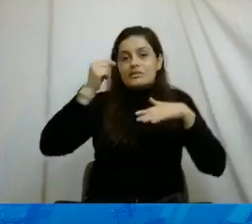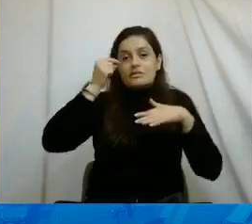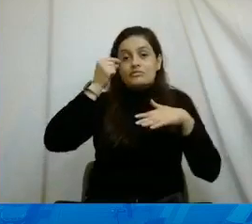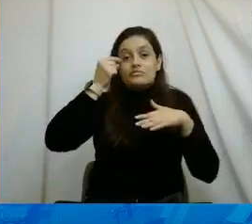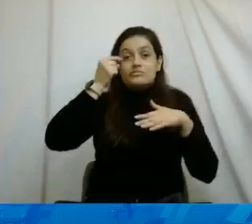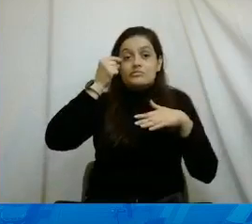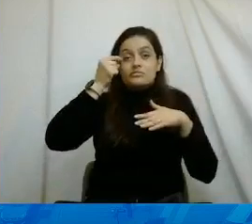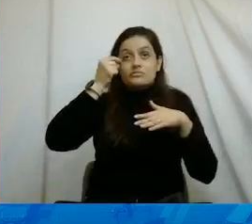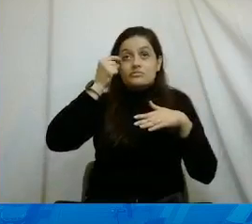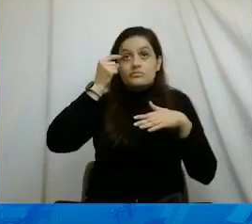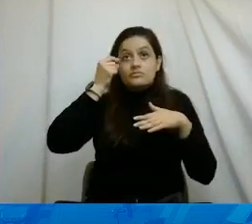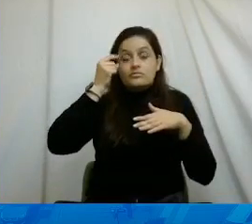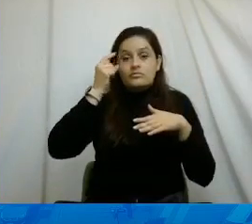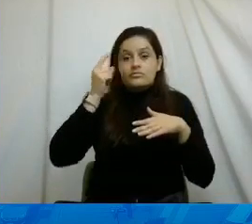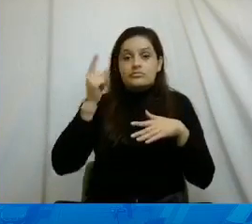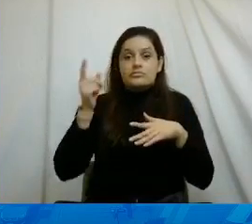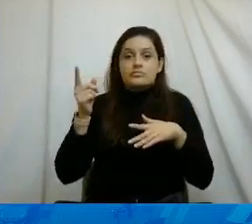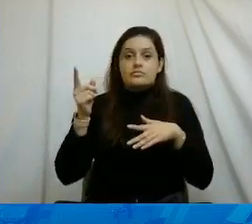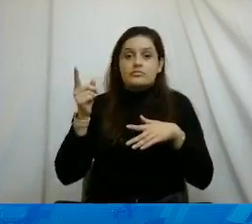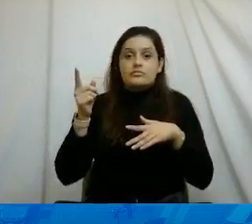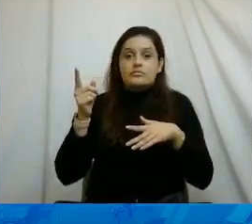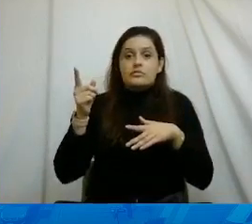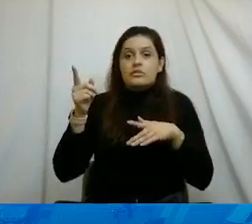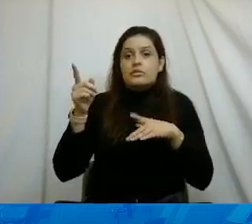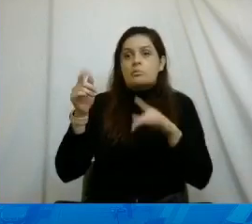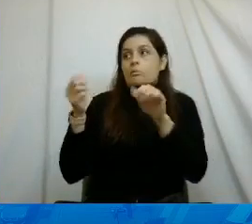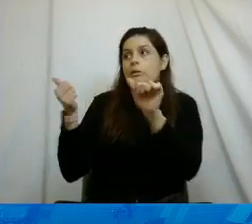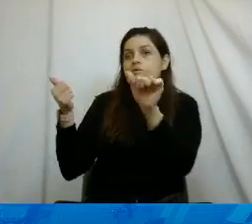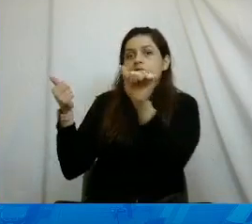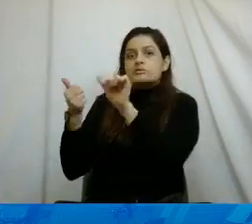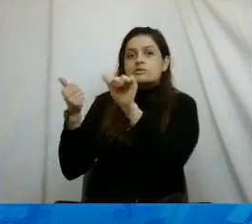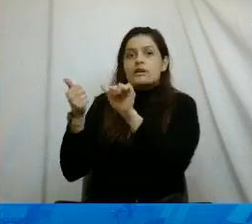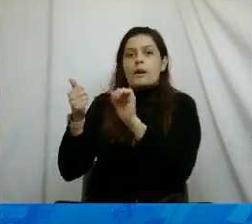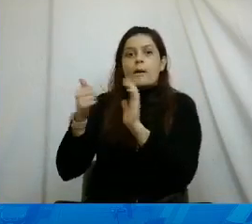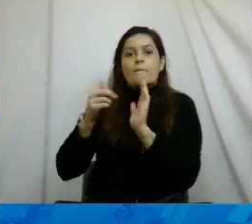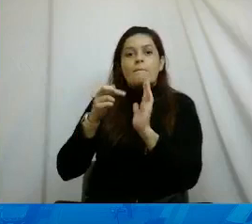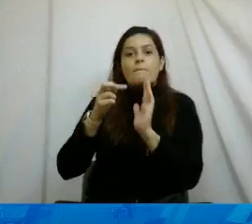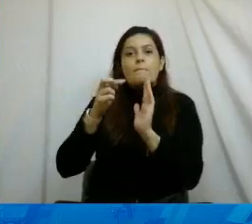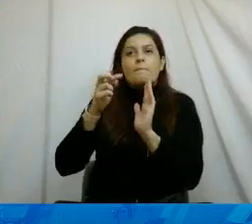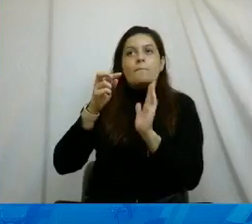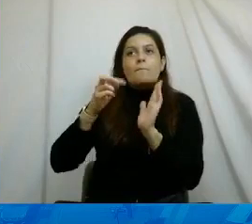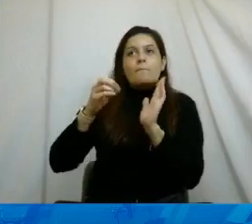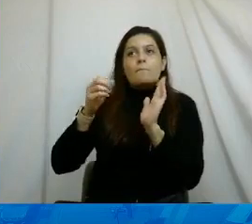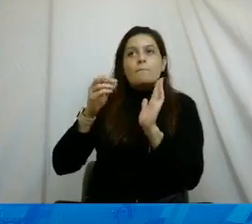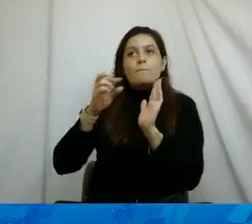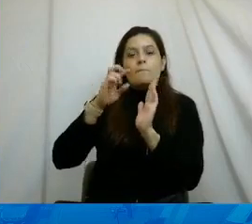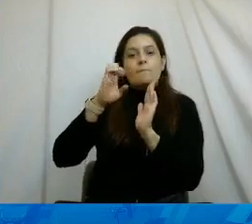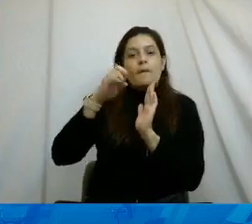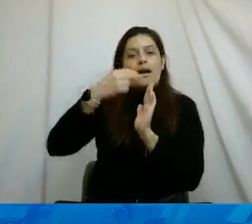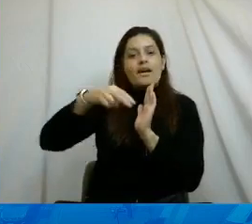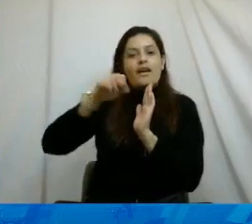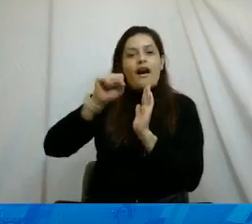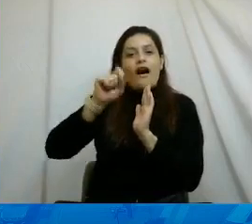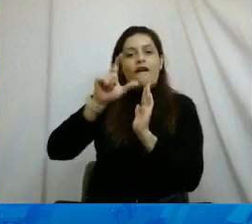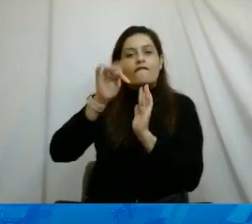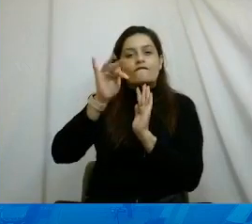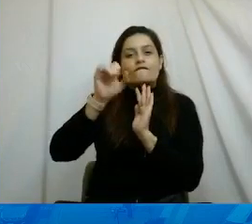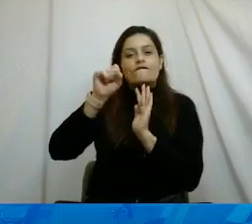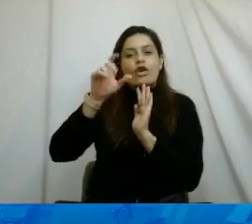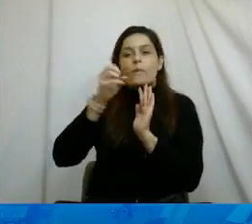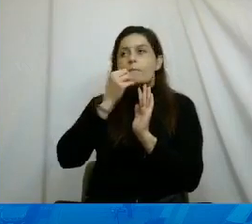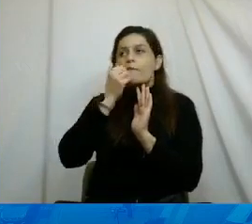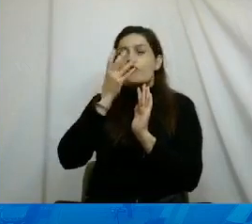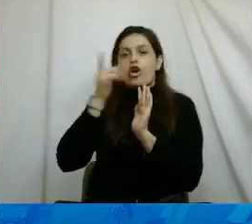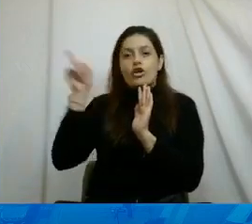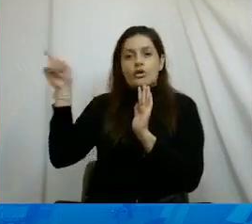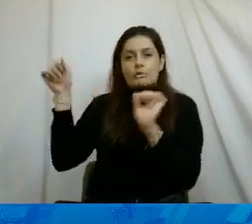natural más hacia el lado de Peñaflor que hacia Melipilla, sobre todo considerando también las dificultades que hay para acceder